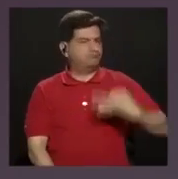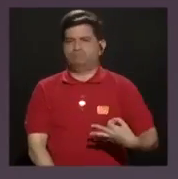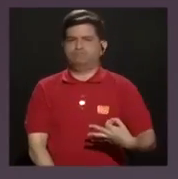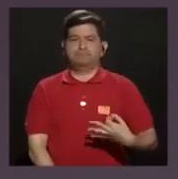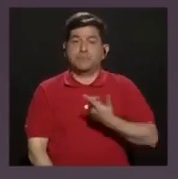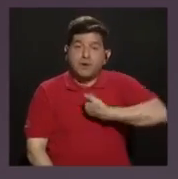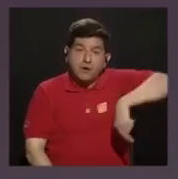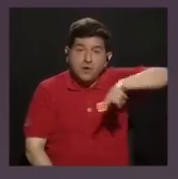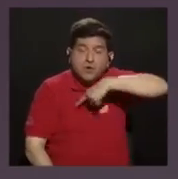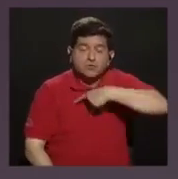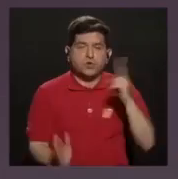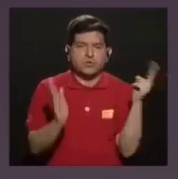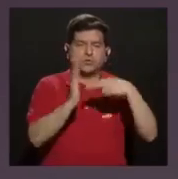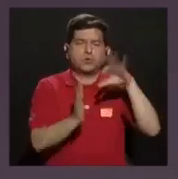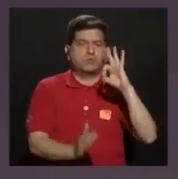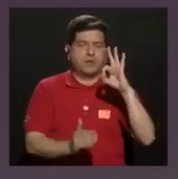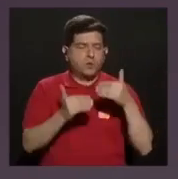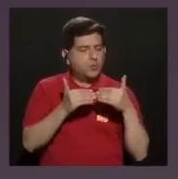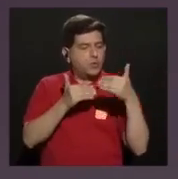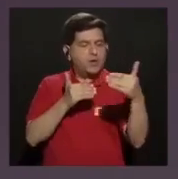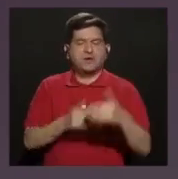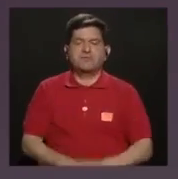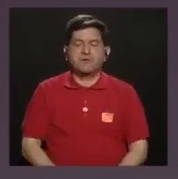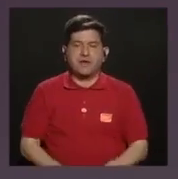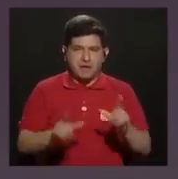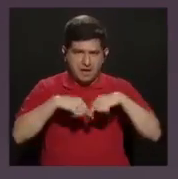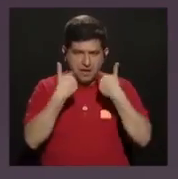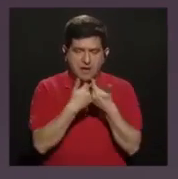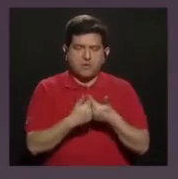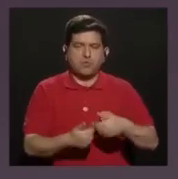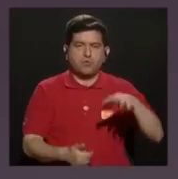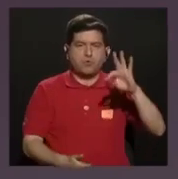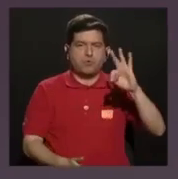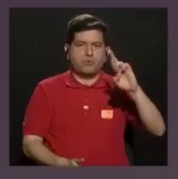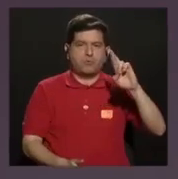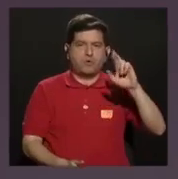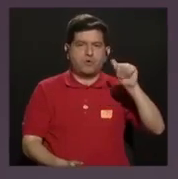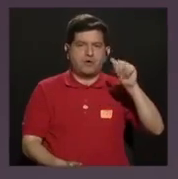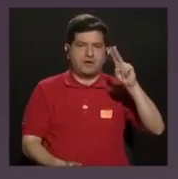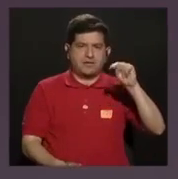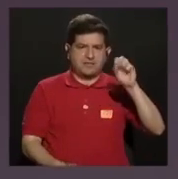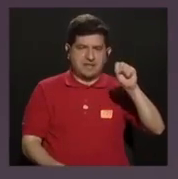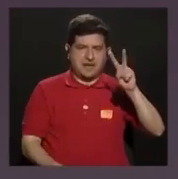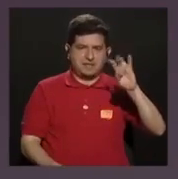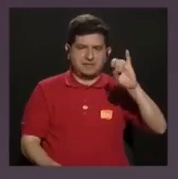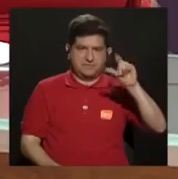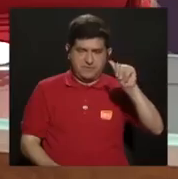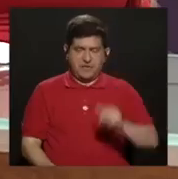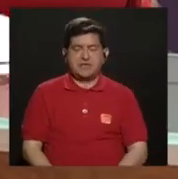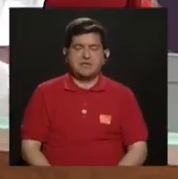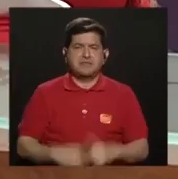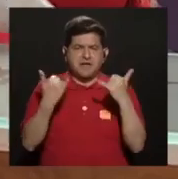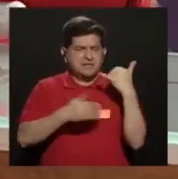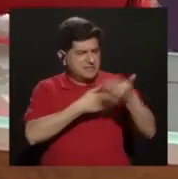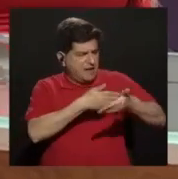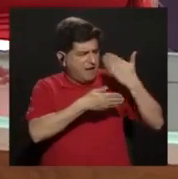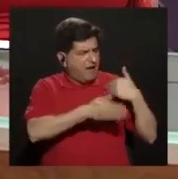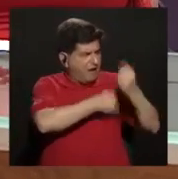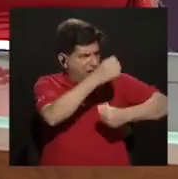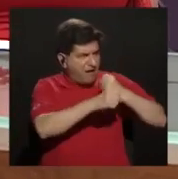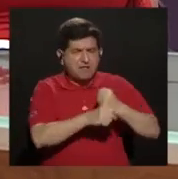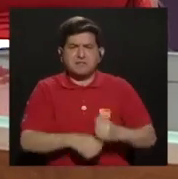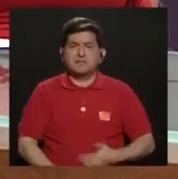Entonces, nosotras desde el 2009 en Transvida nos unimos, somos compañeras que hemos venido desde años atrás, que